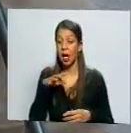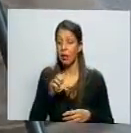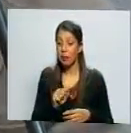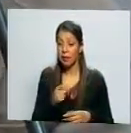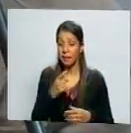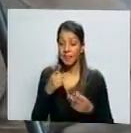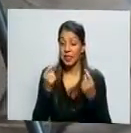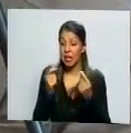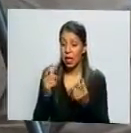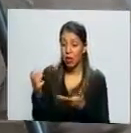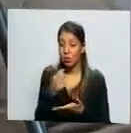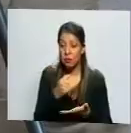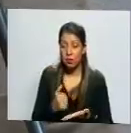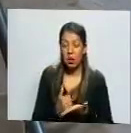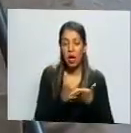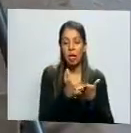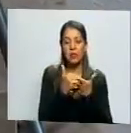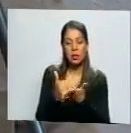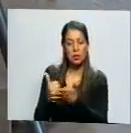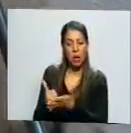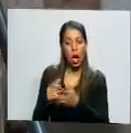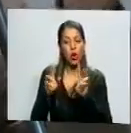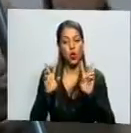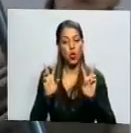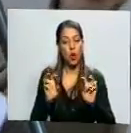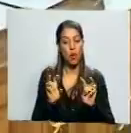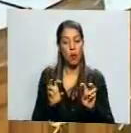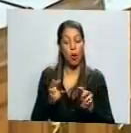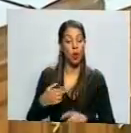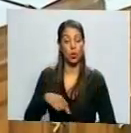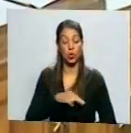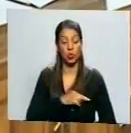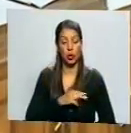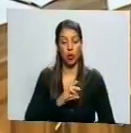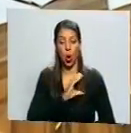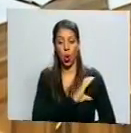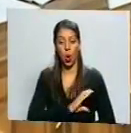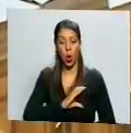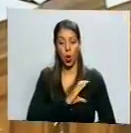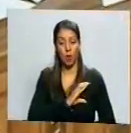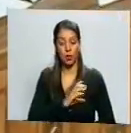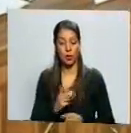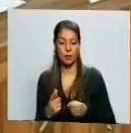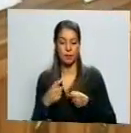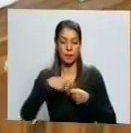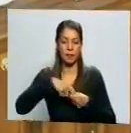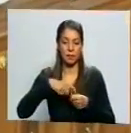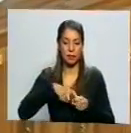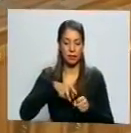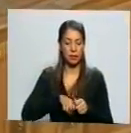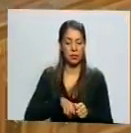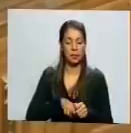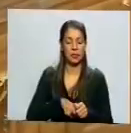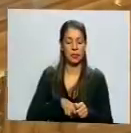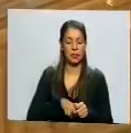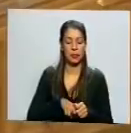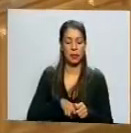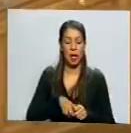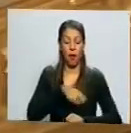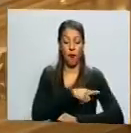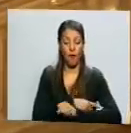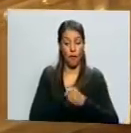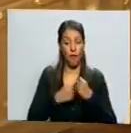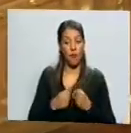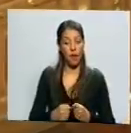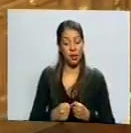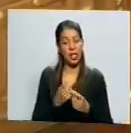en función de los nuevos actores. Y nosotros, desde la Comisión Permanente de